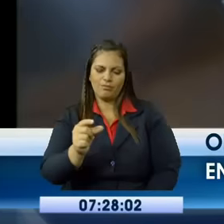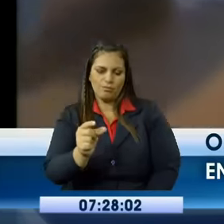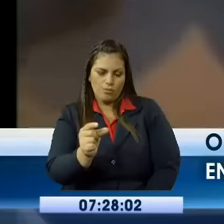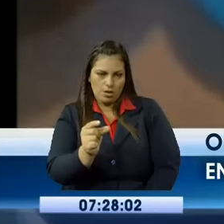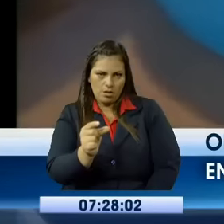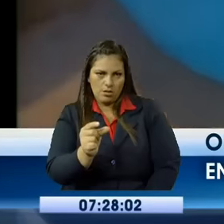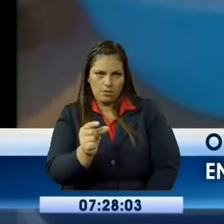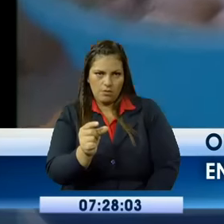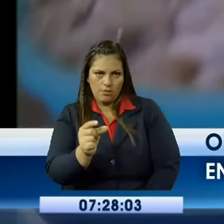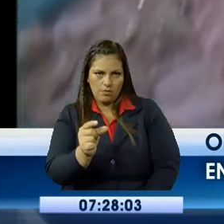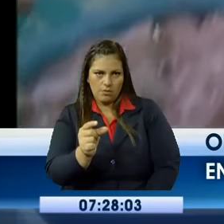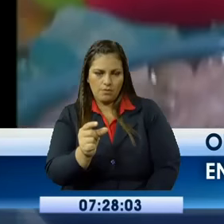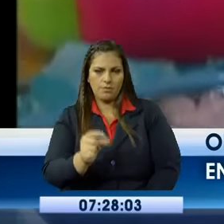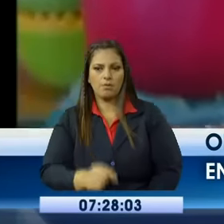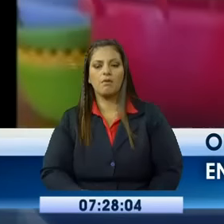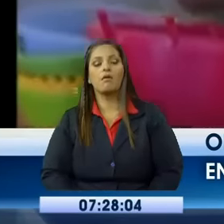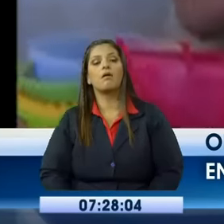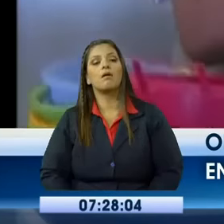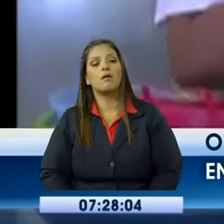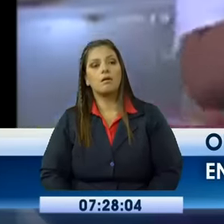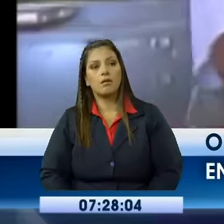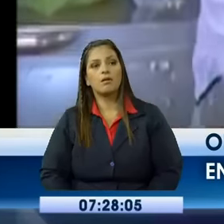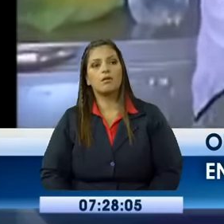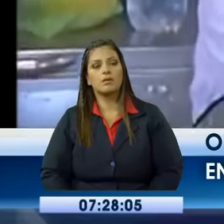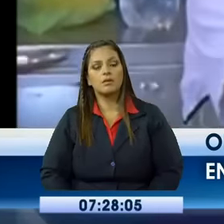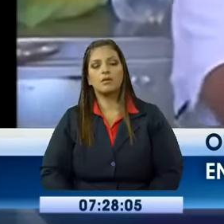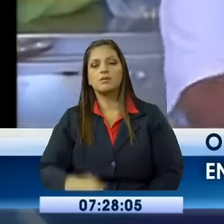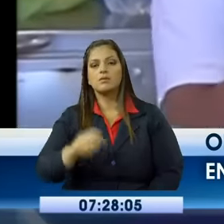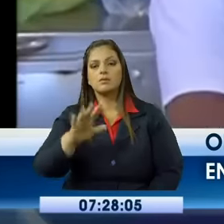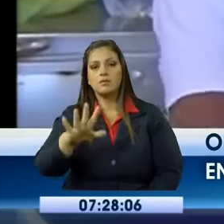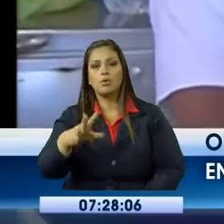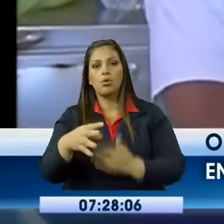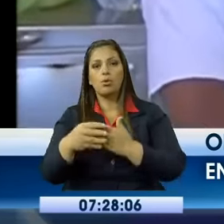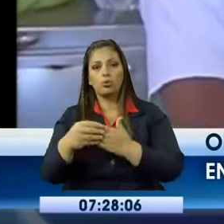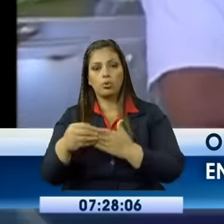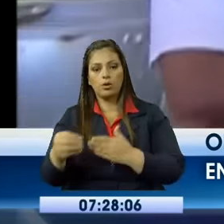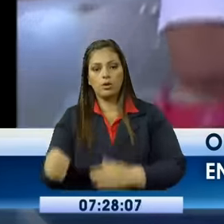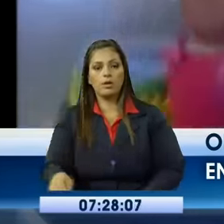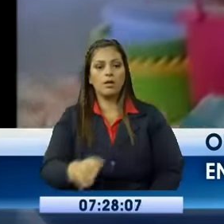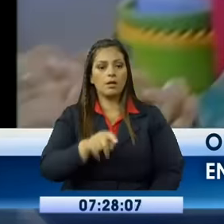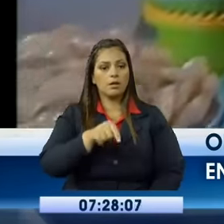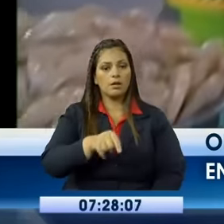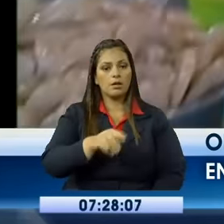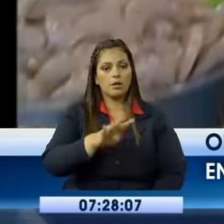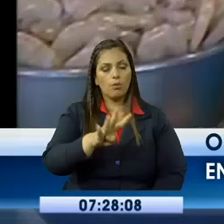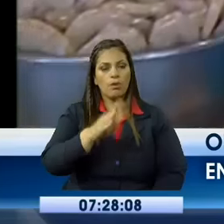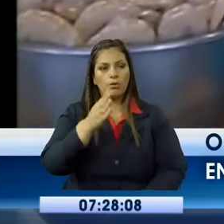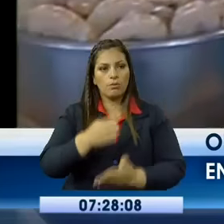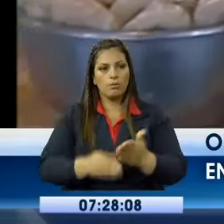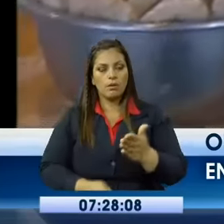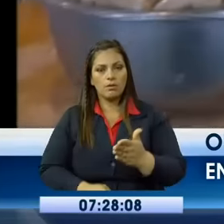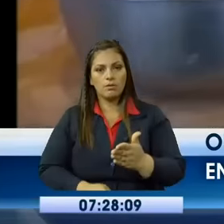pequeño. $5 con cabeza. Así es, casero. $4.50 acá, pero sin cabeza.